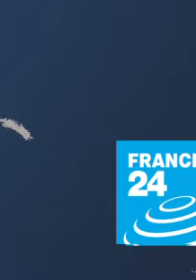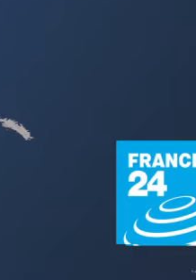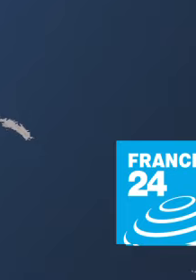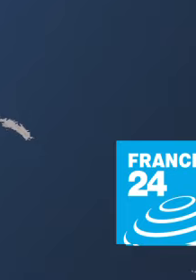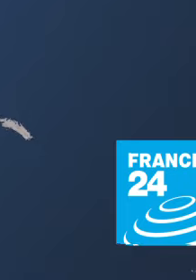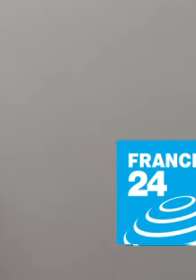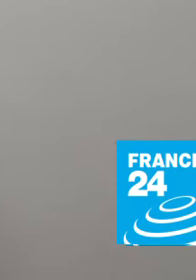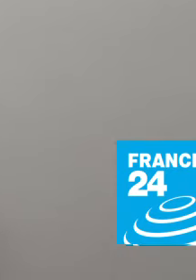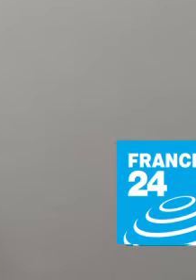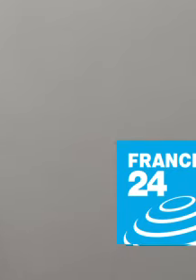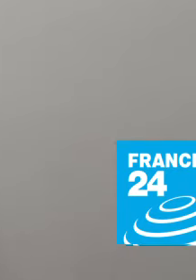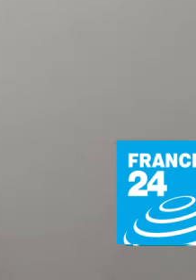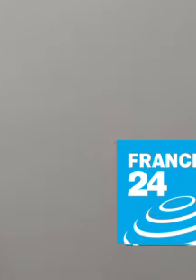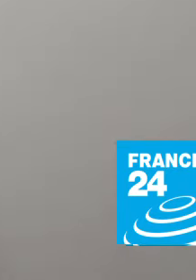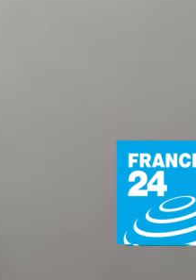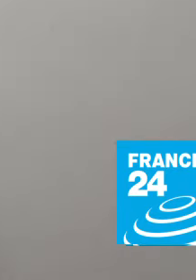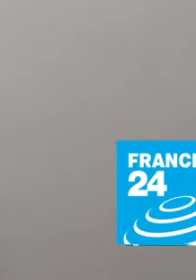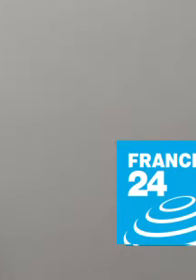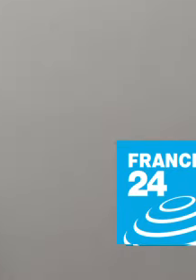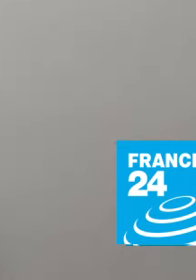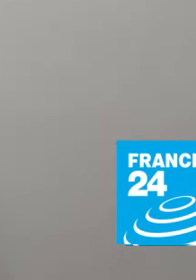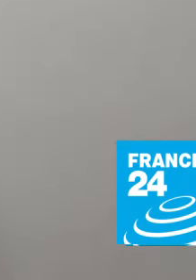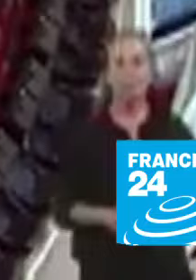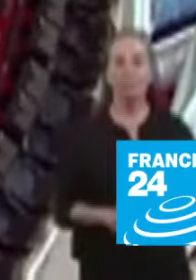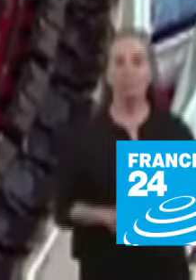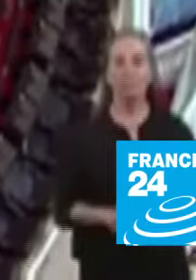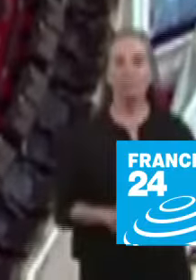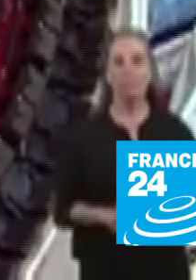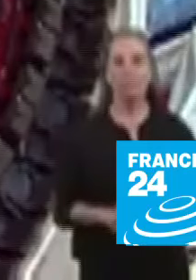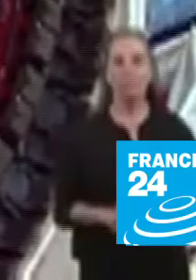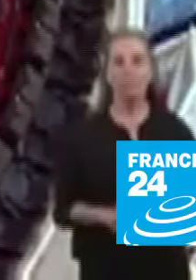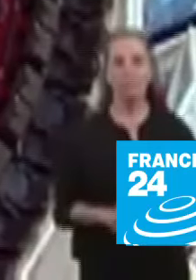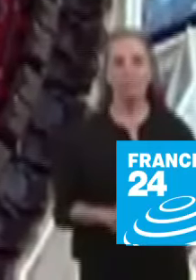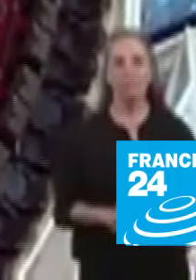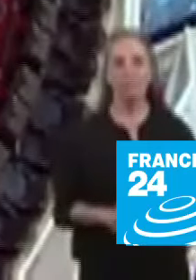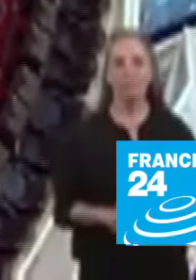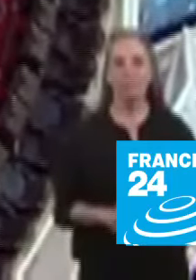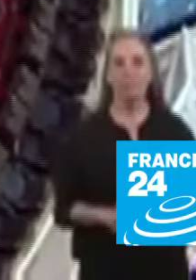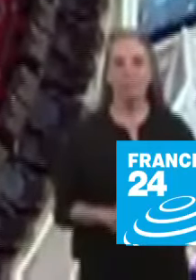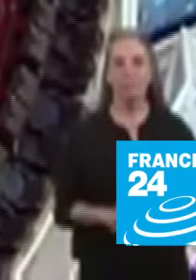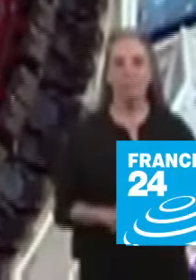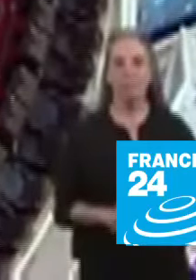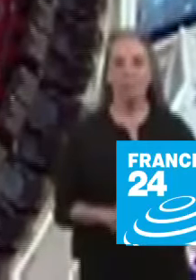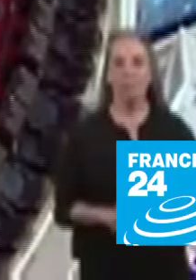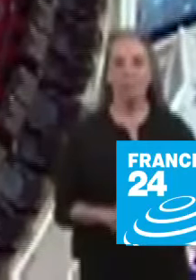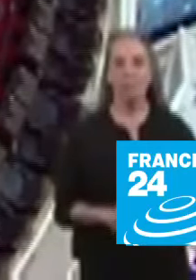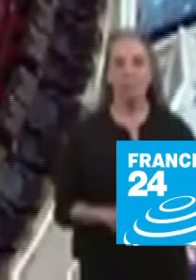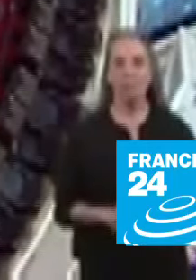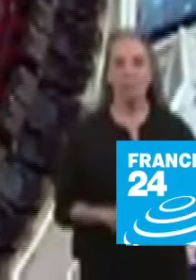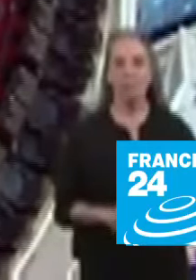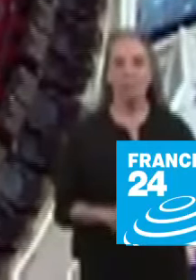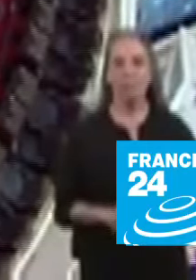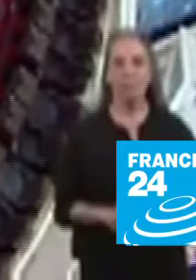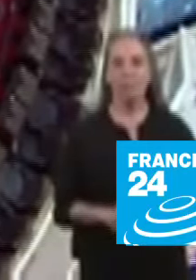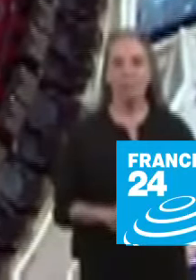Sí primero una menciona que es interesante que es la primera vez que un presidente presenta el presupuesto Porque esa ese proyecto normalmente lo presenta el